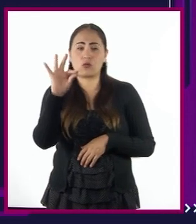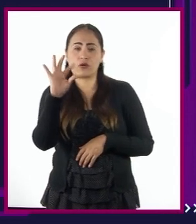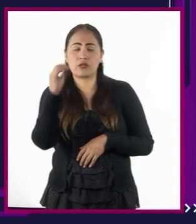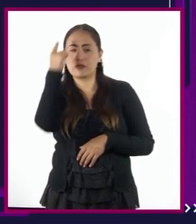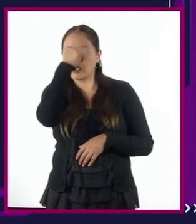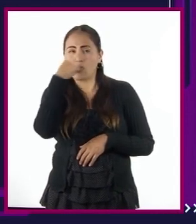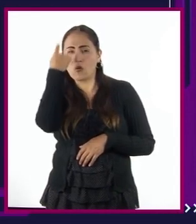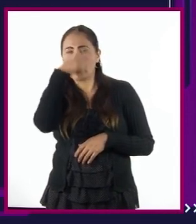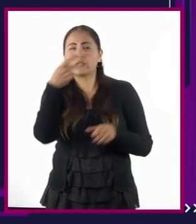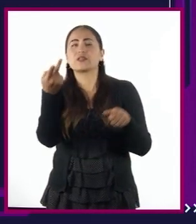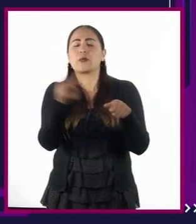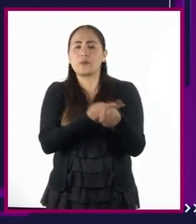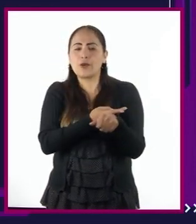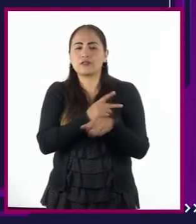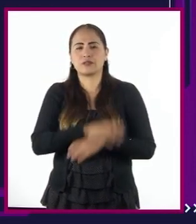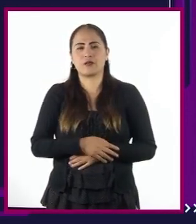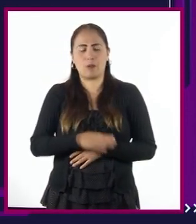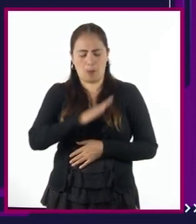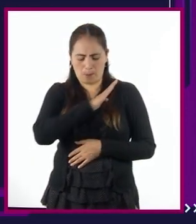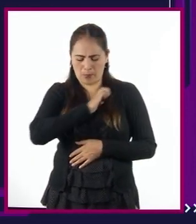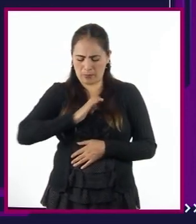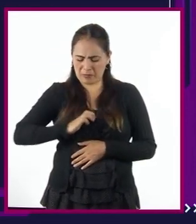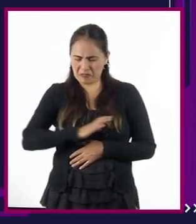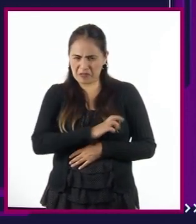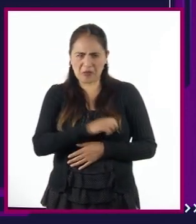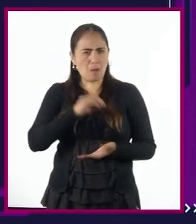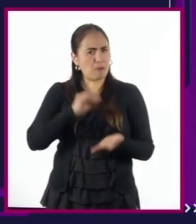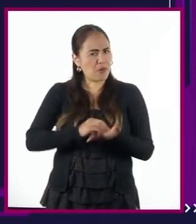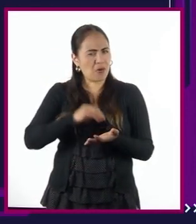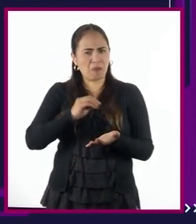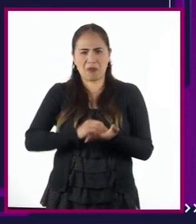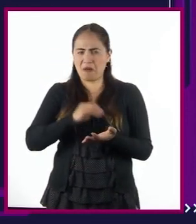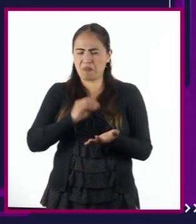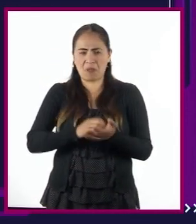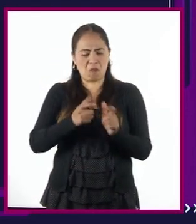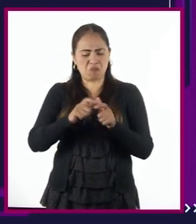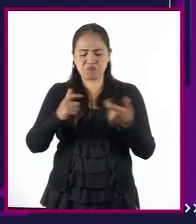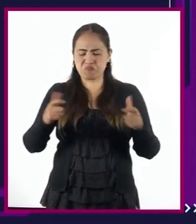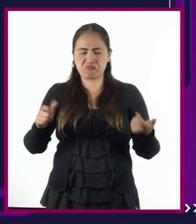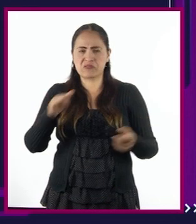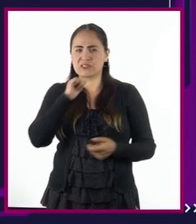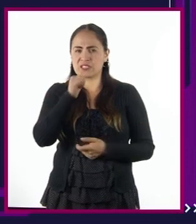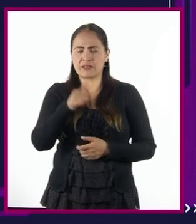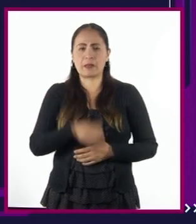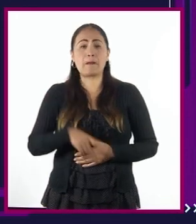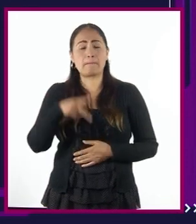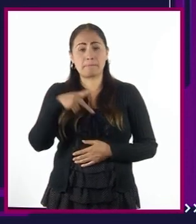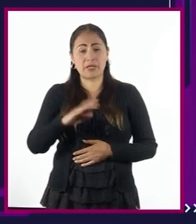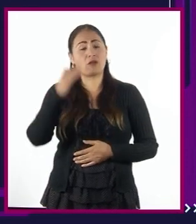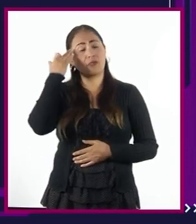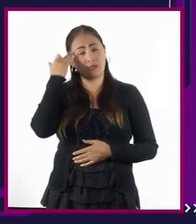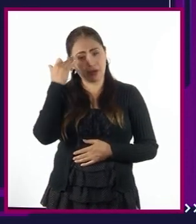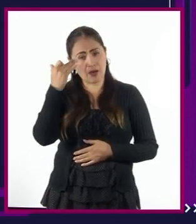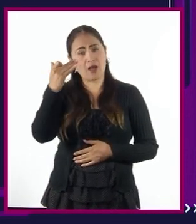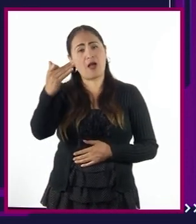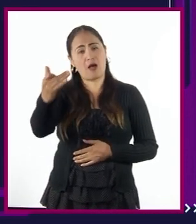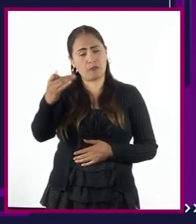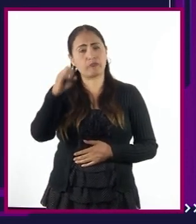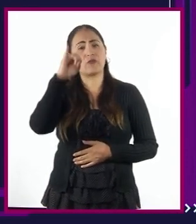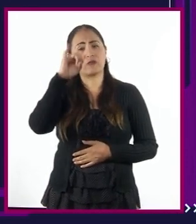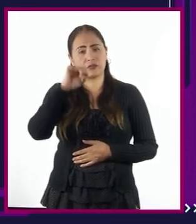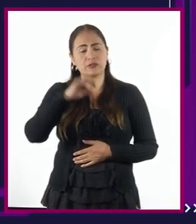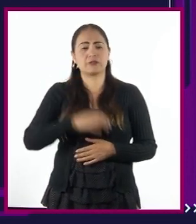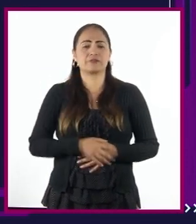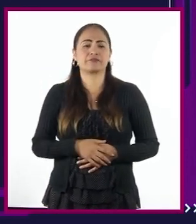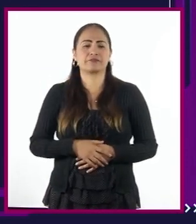es, la cantidad de bacterias permanece fija. Sin embargo, el tiempo transcurre. Es por ello